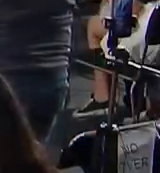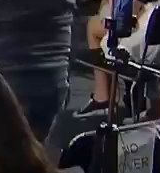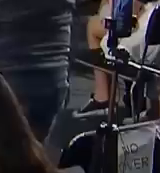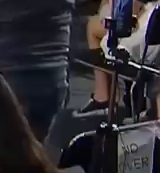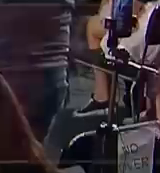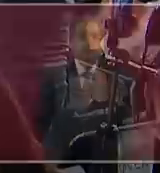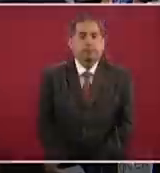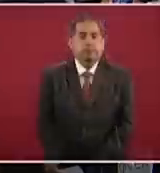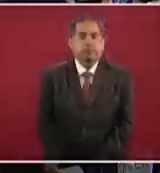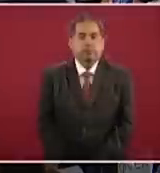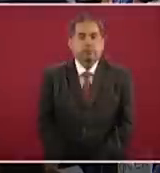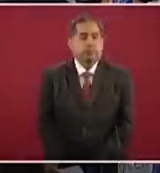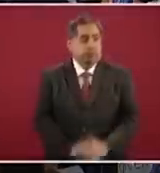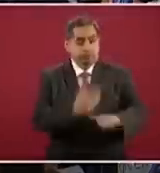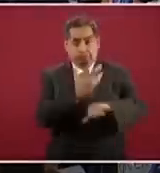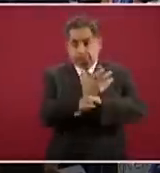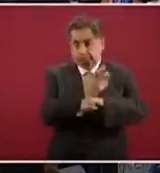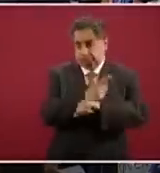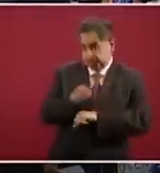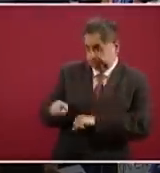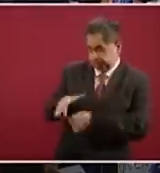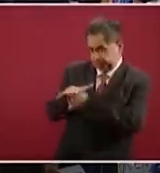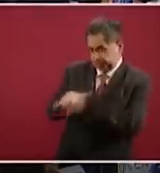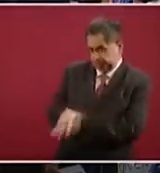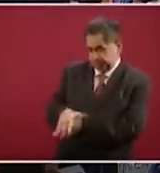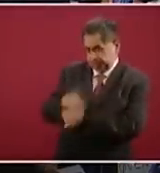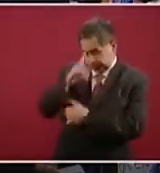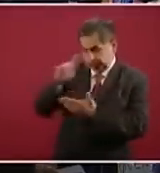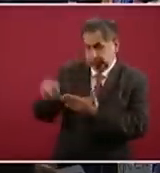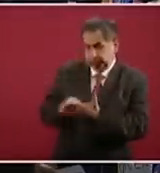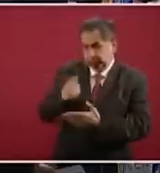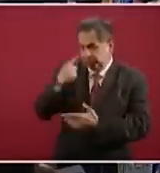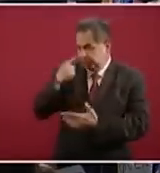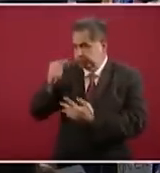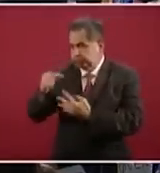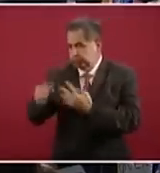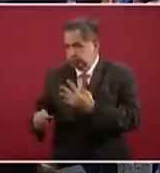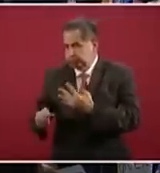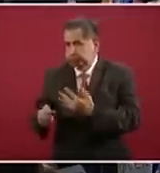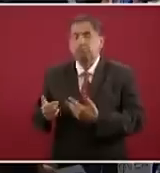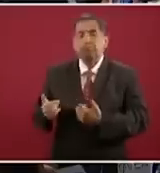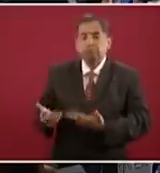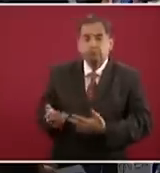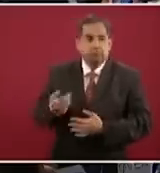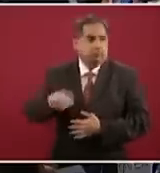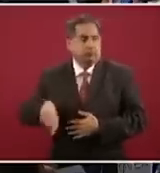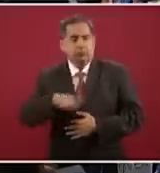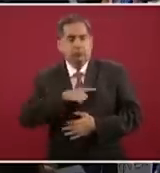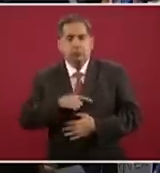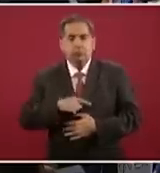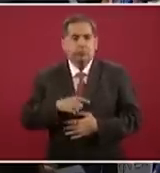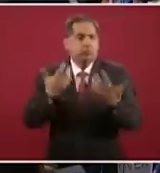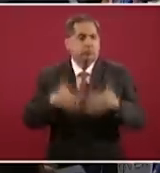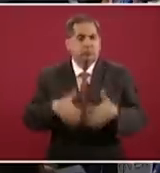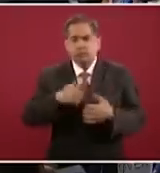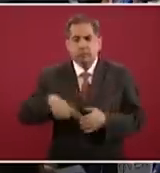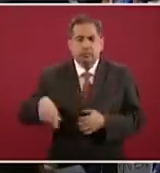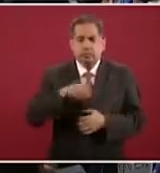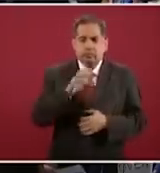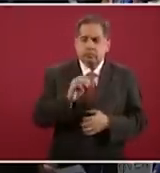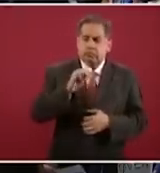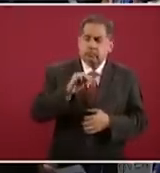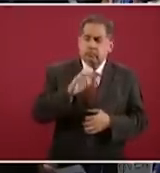parte del gobierno norteamericano. Entonces, ellos piden este tipo de esta postura por parte de los empresarios, de la